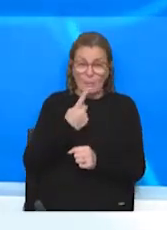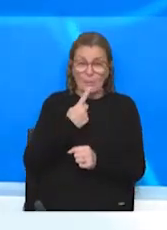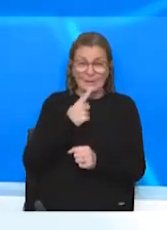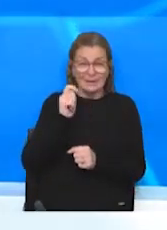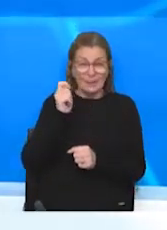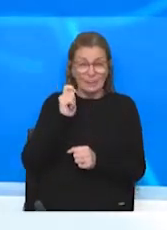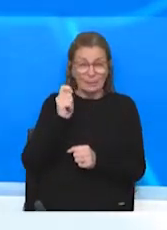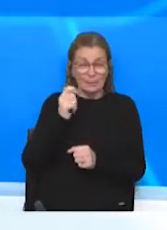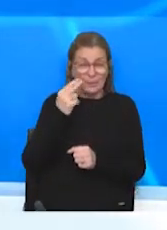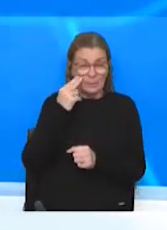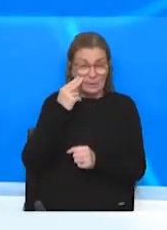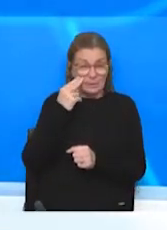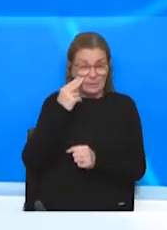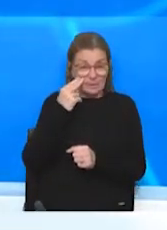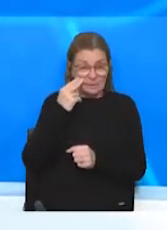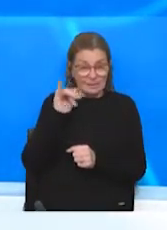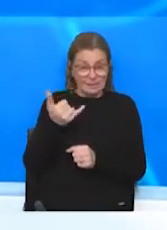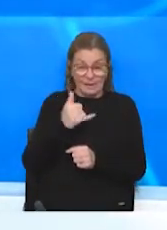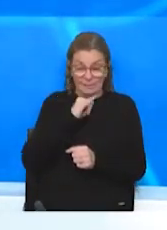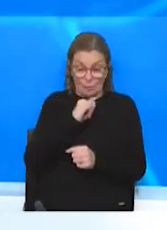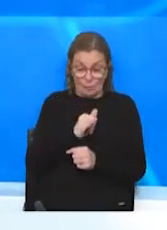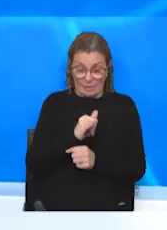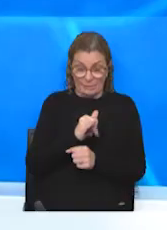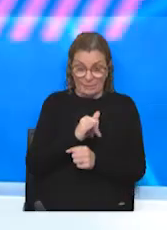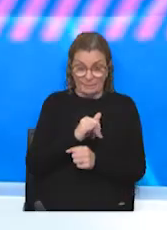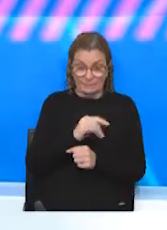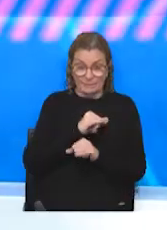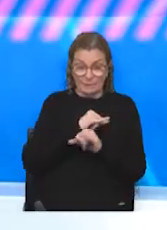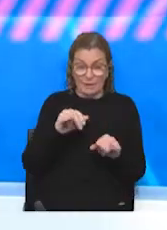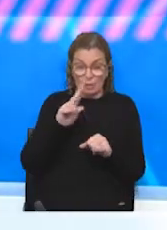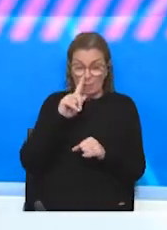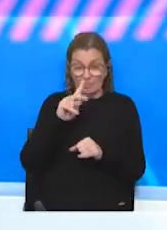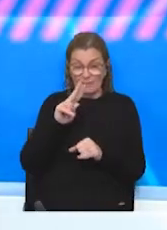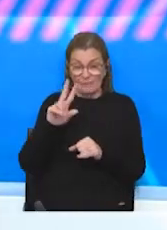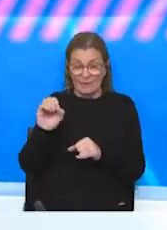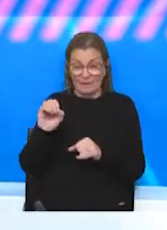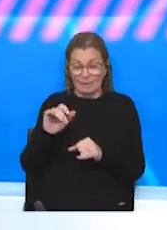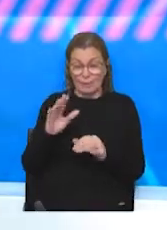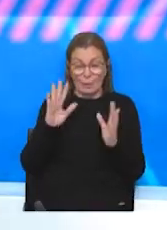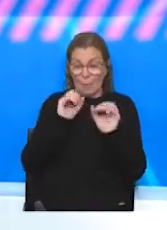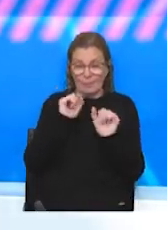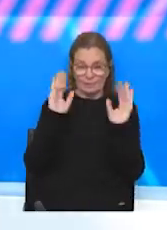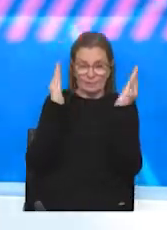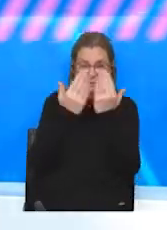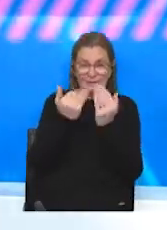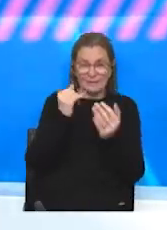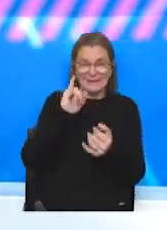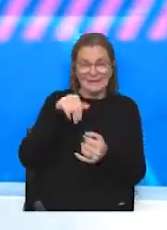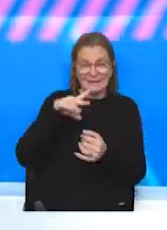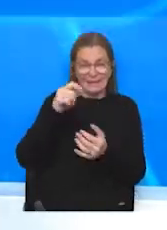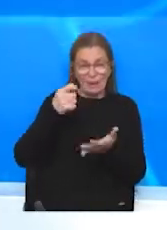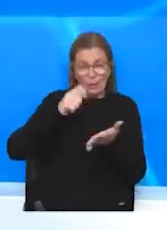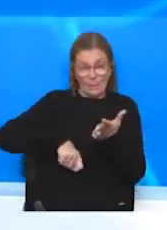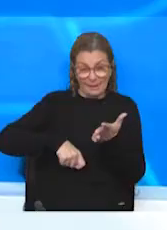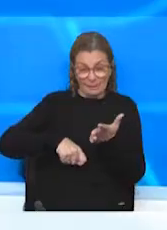pública pese a la magnitud del fenómeno que ya se denunciaba a finales de 2020 Cuando esto no se puede esconder aparece elinda firma este convenio que te contaba